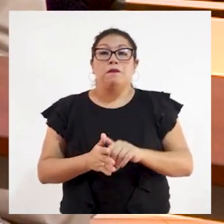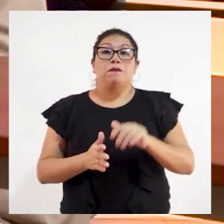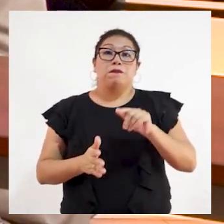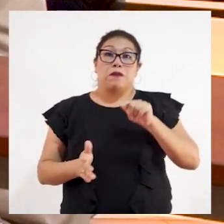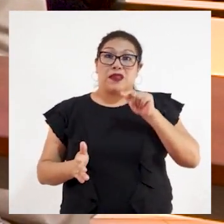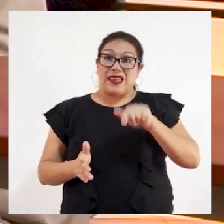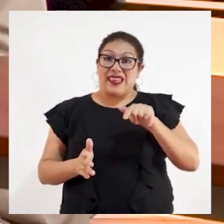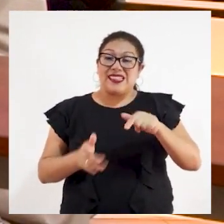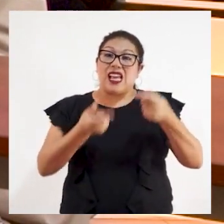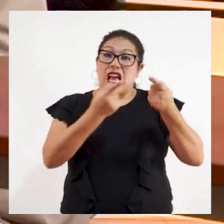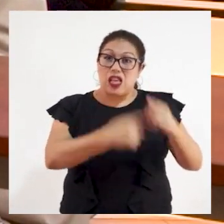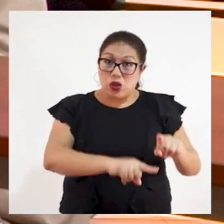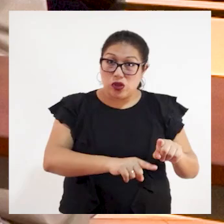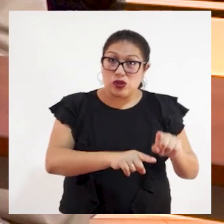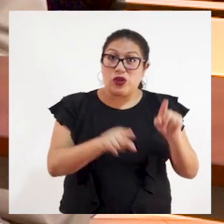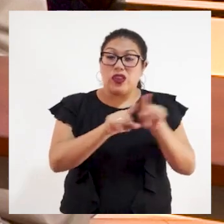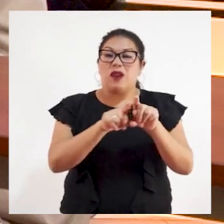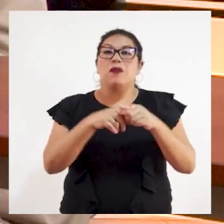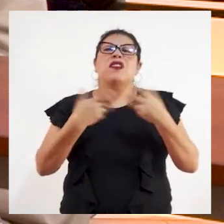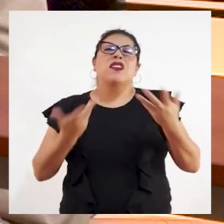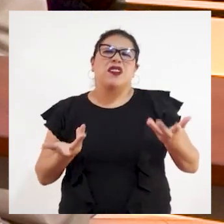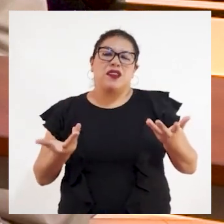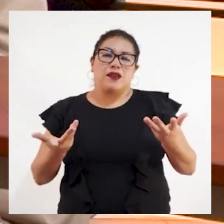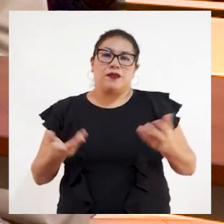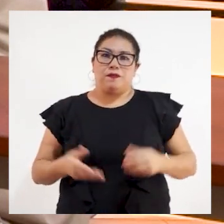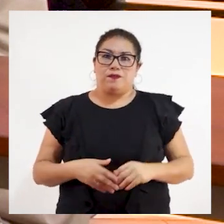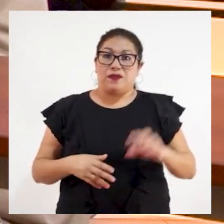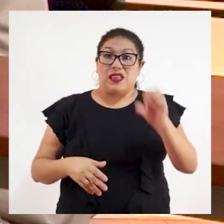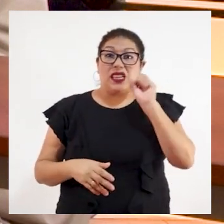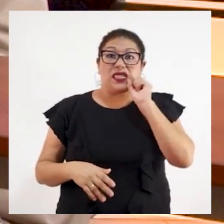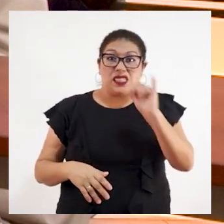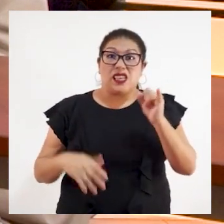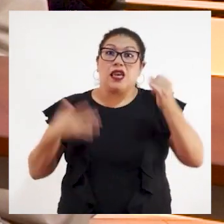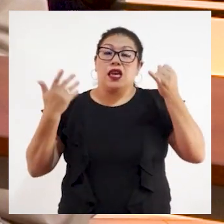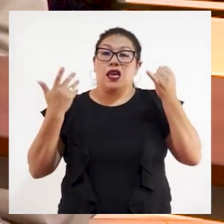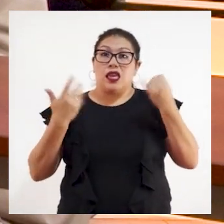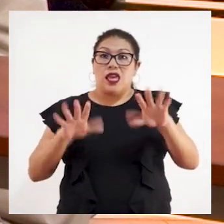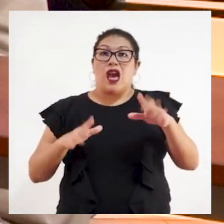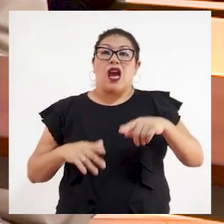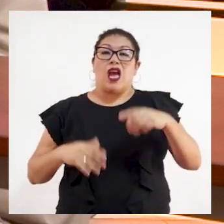además que esta situación también, si ya se